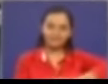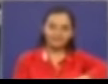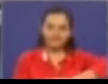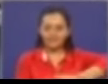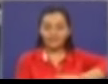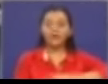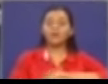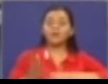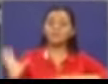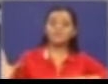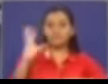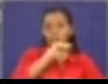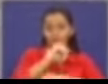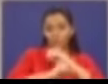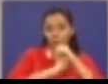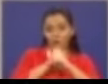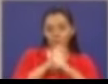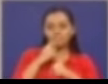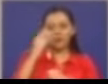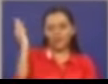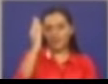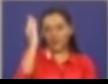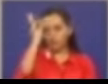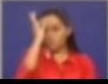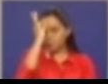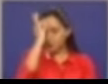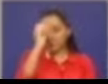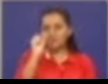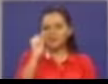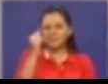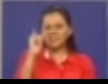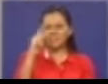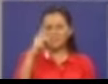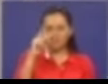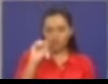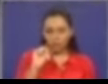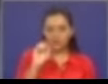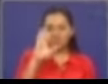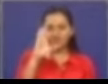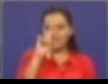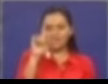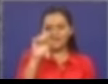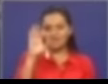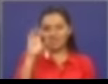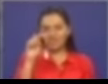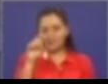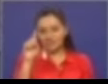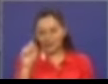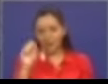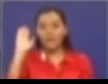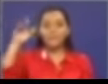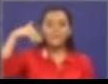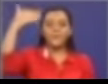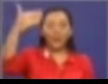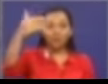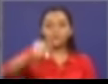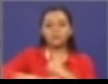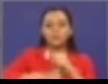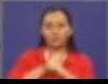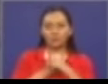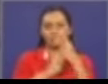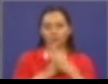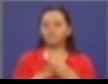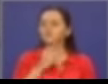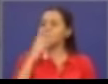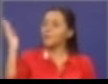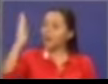del año, inauguraremos el hospital de Baños, el hospital de Sichos, el hospital de Yanzaza. El próximo año, dos hospitales en Guayaquil. ¿Qué tal, alcalde